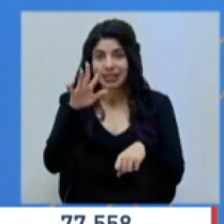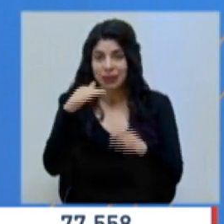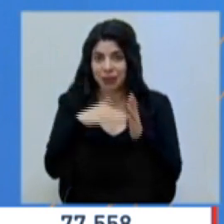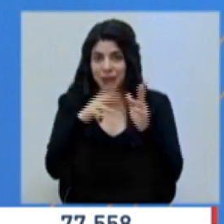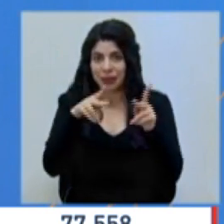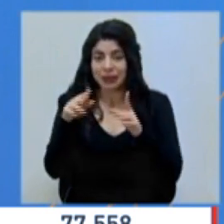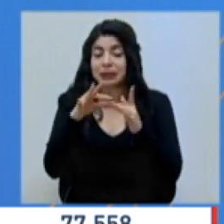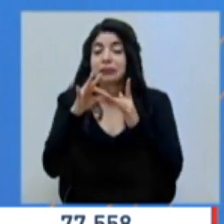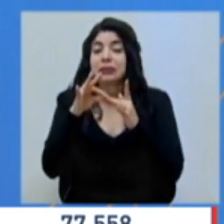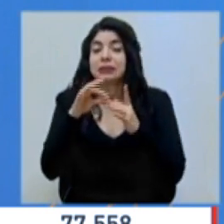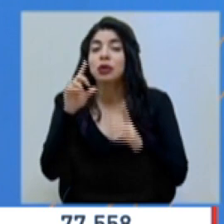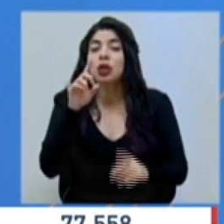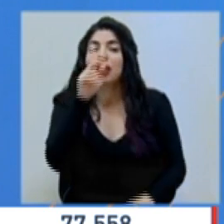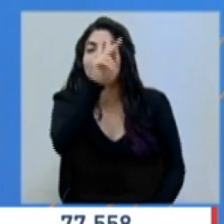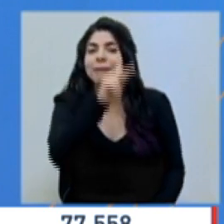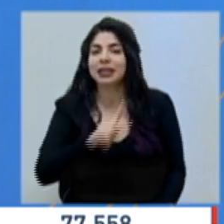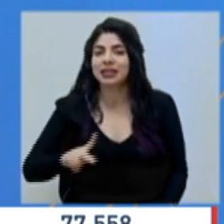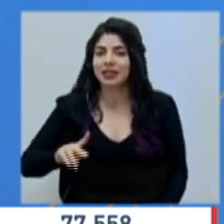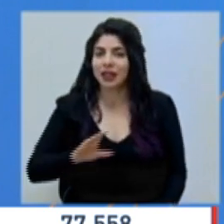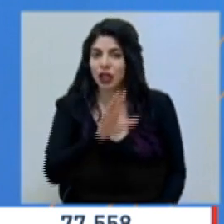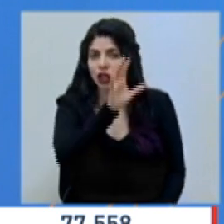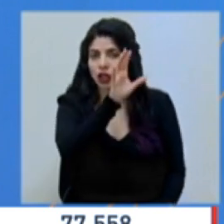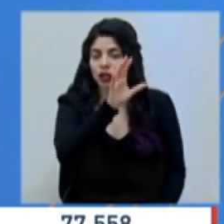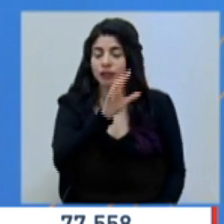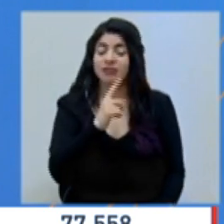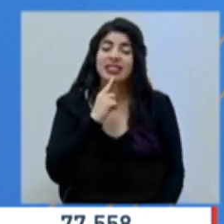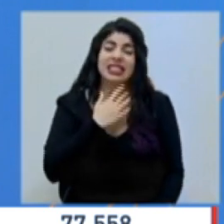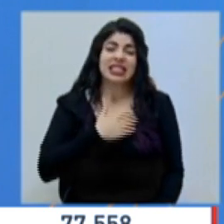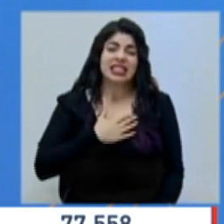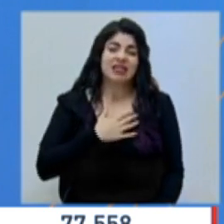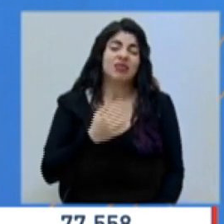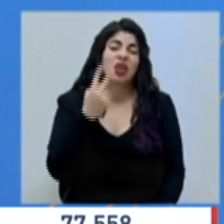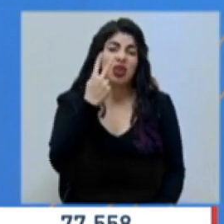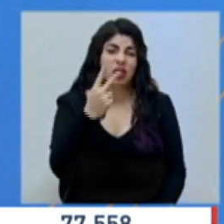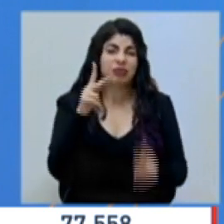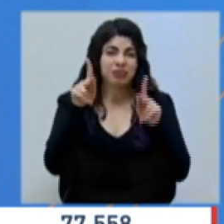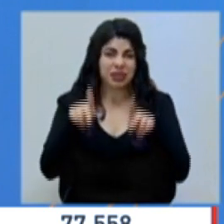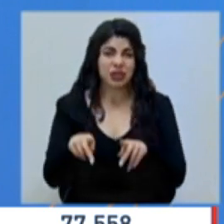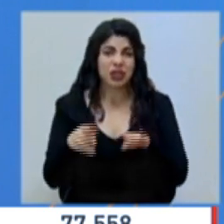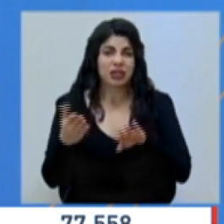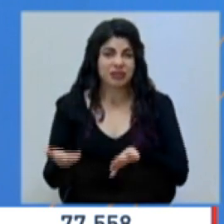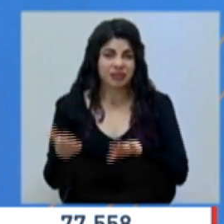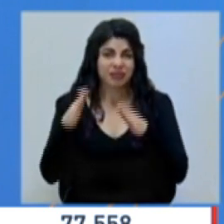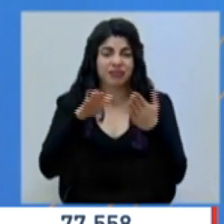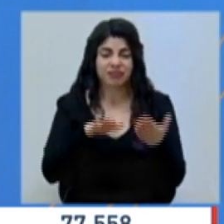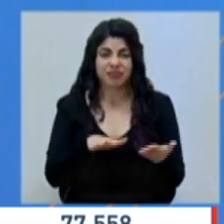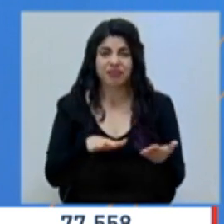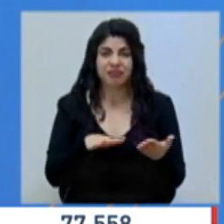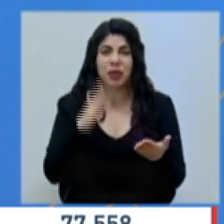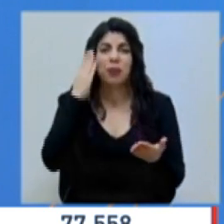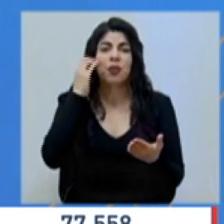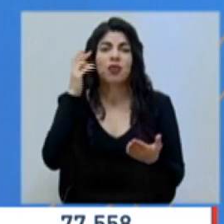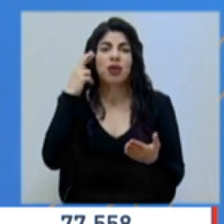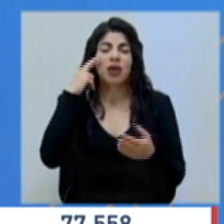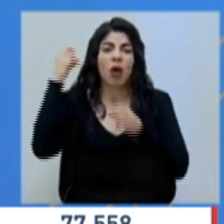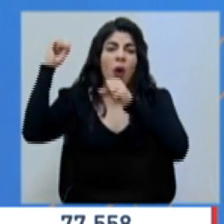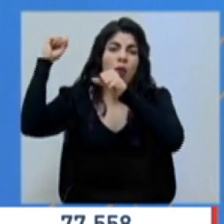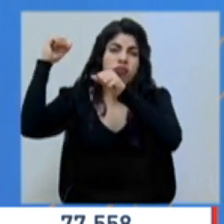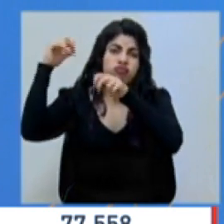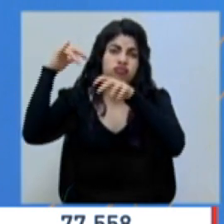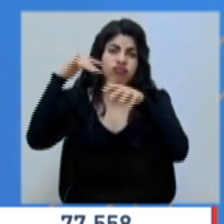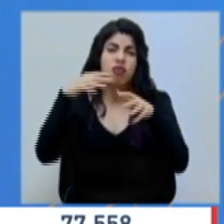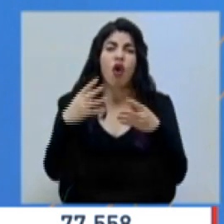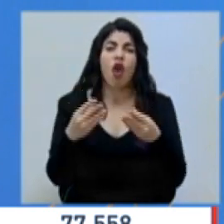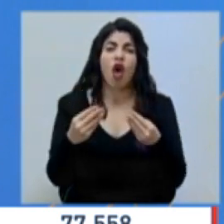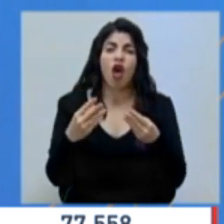el litoral del Pacífico. Lamentablemente, 2 personas fallecieron en un deslizamiento, un flujo de lodo